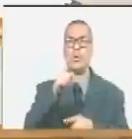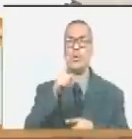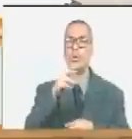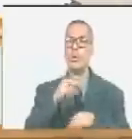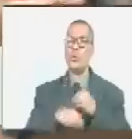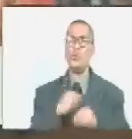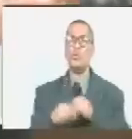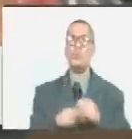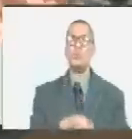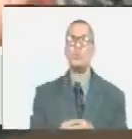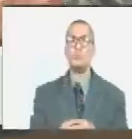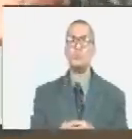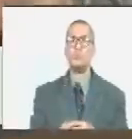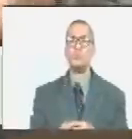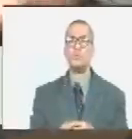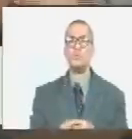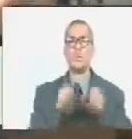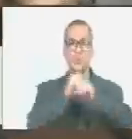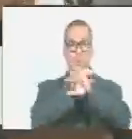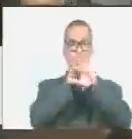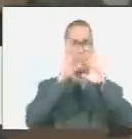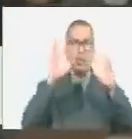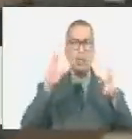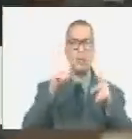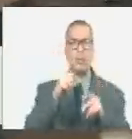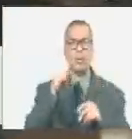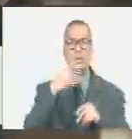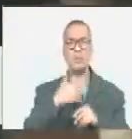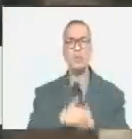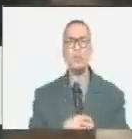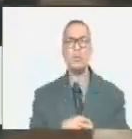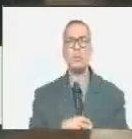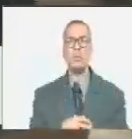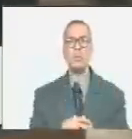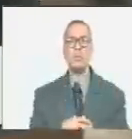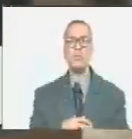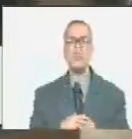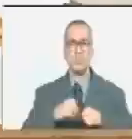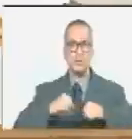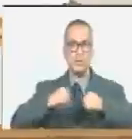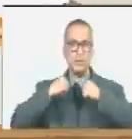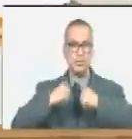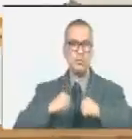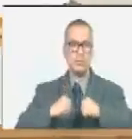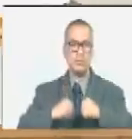manera clara, prístina, firme,